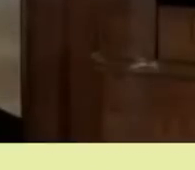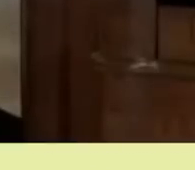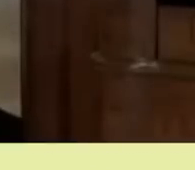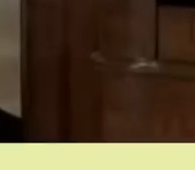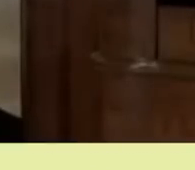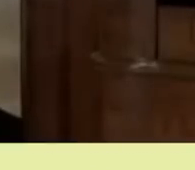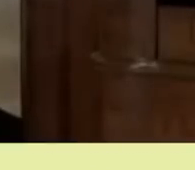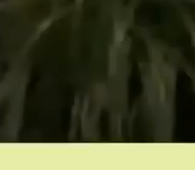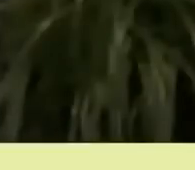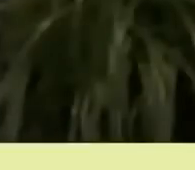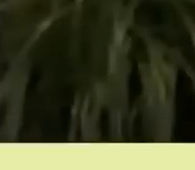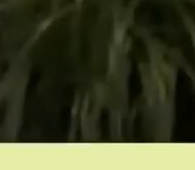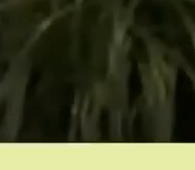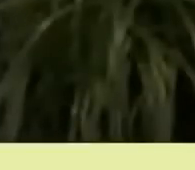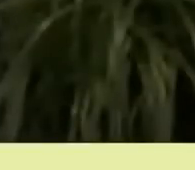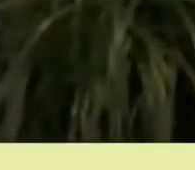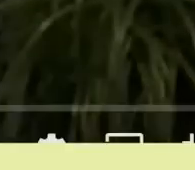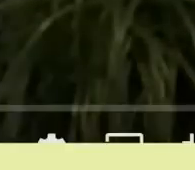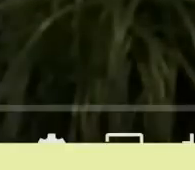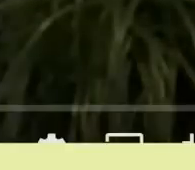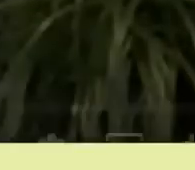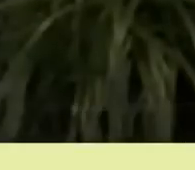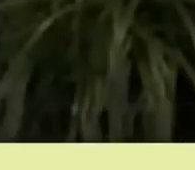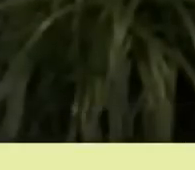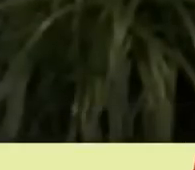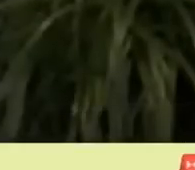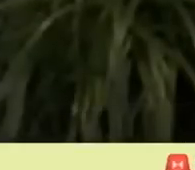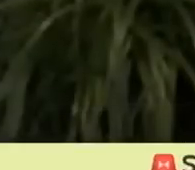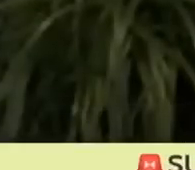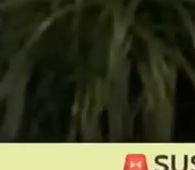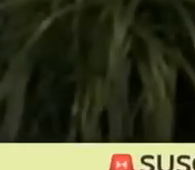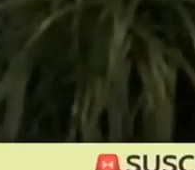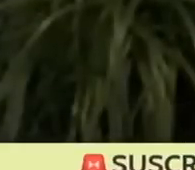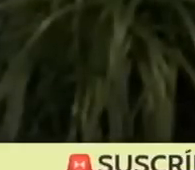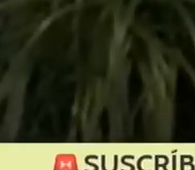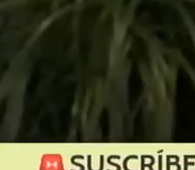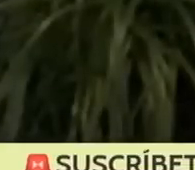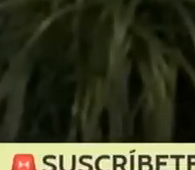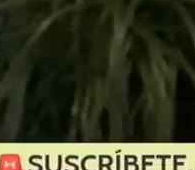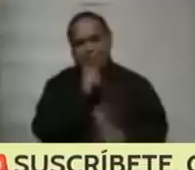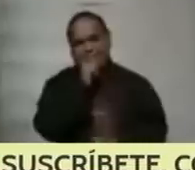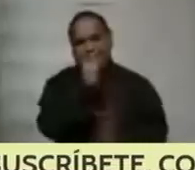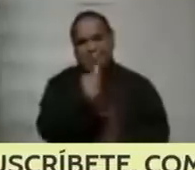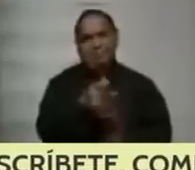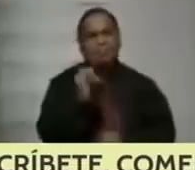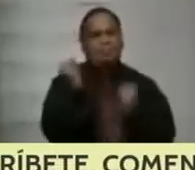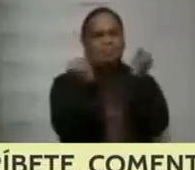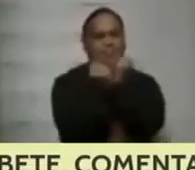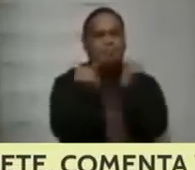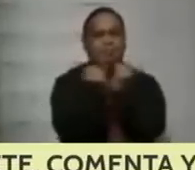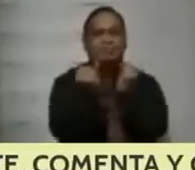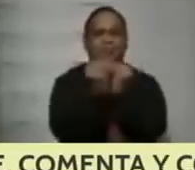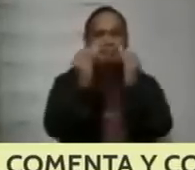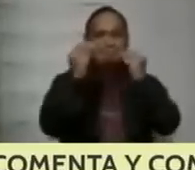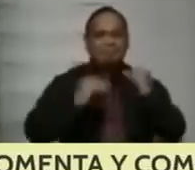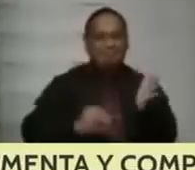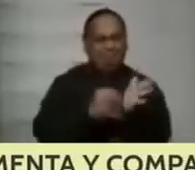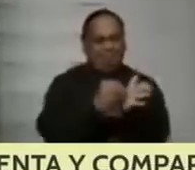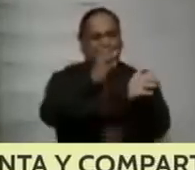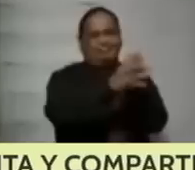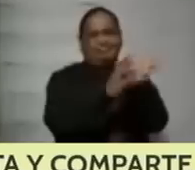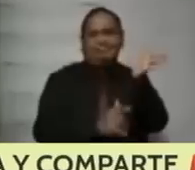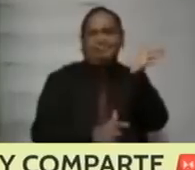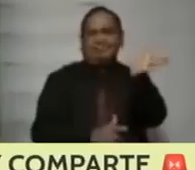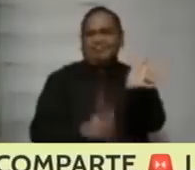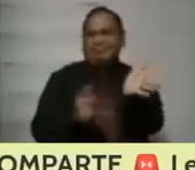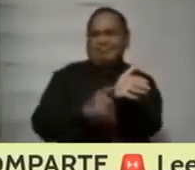amenazaba con privarlo de su imagen y no, que no lo dejaban verlo. Sí, yo creo. Pero bueno. También ahí hubo, a raíz de que